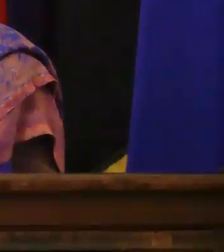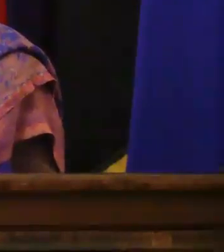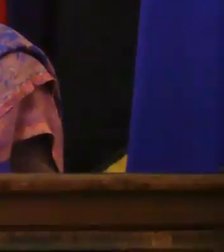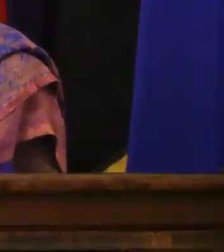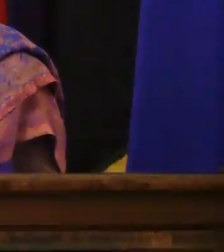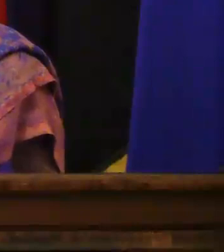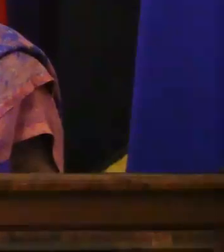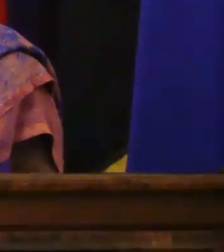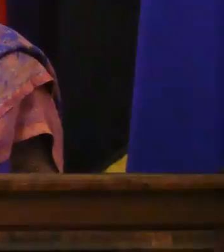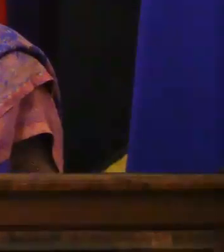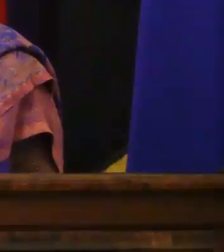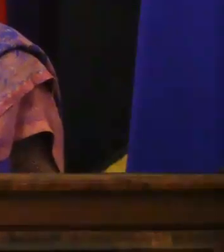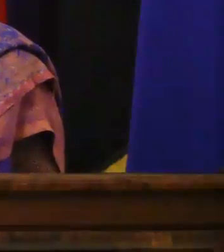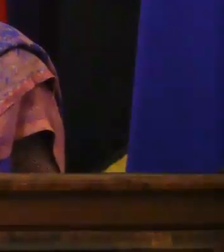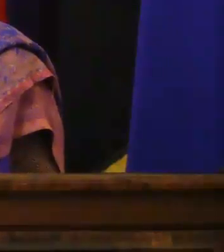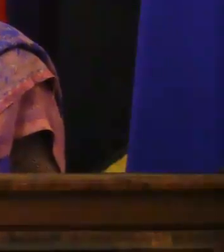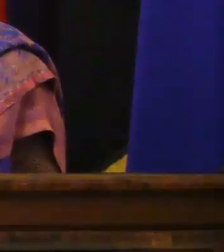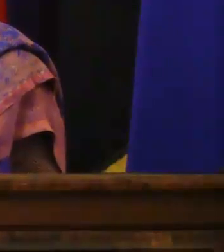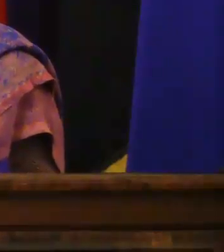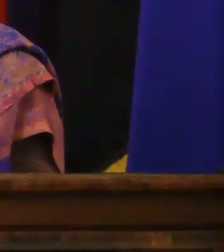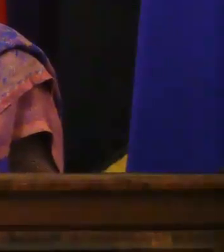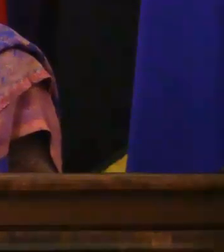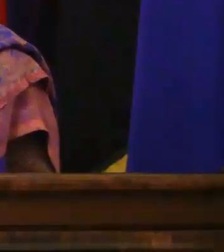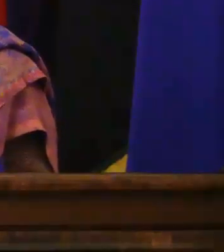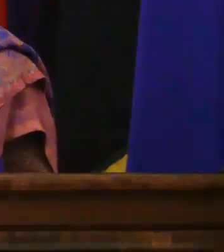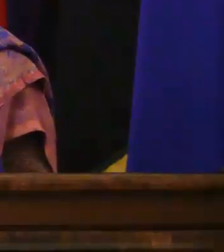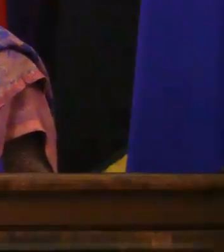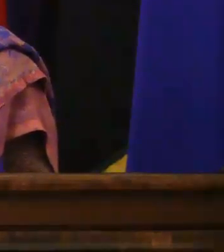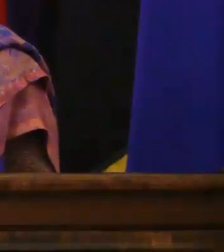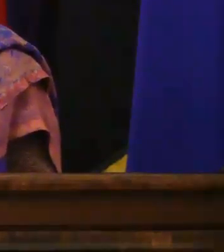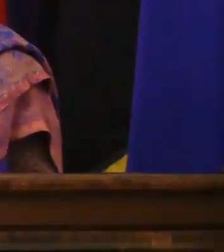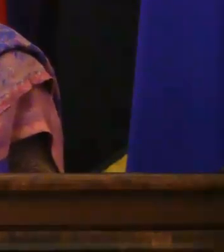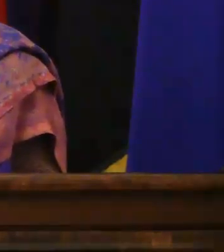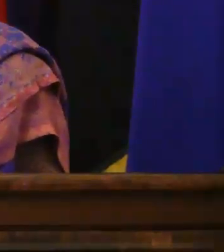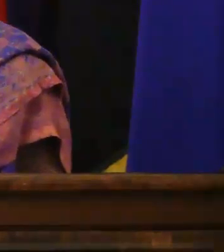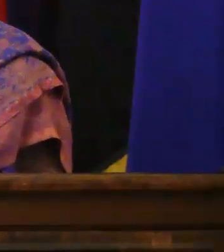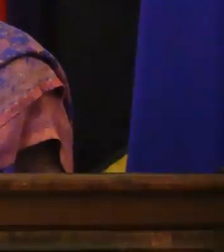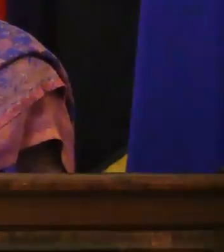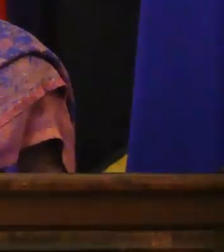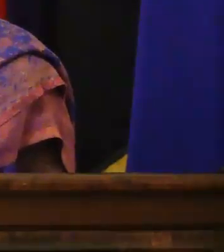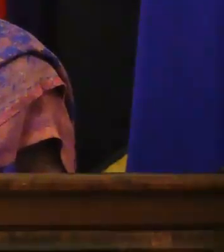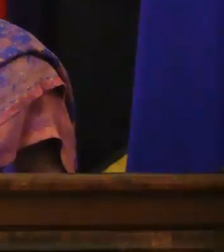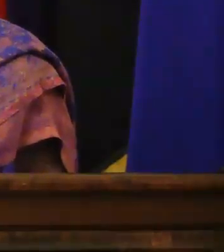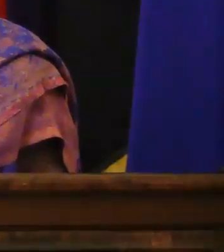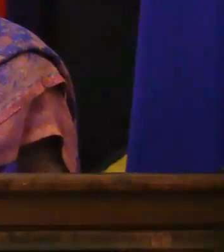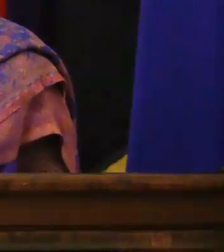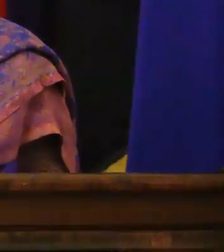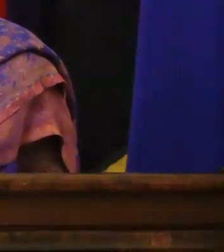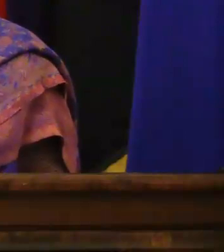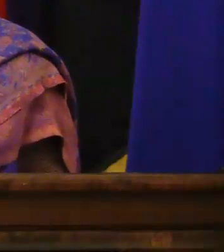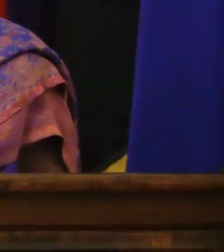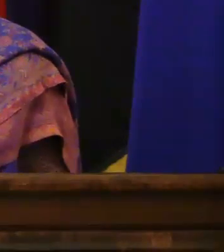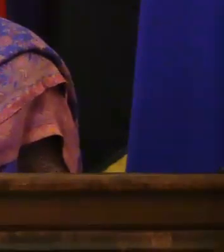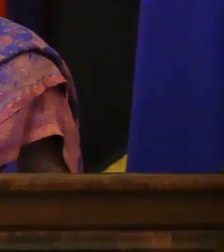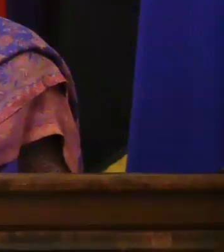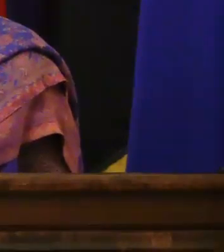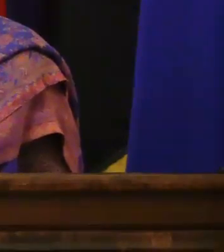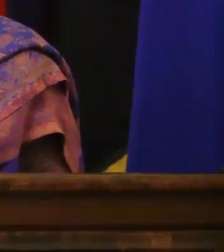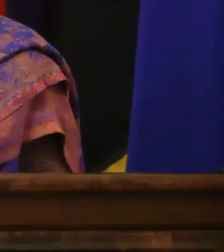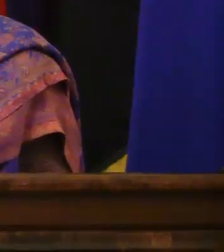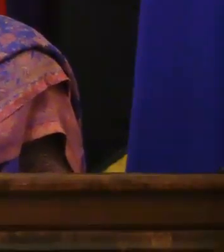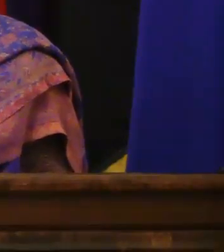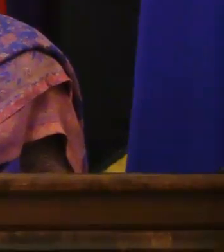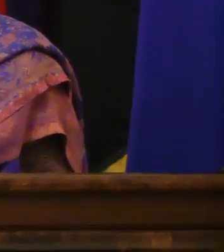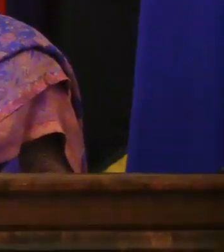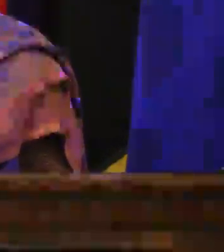vamos a llevar más adelante. Y creo que eso es un área muy importante, y tanto la